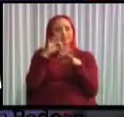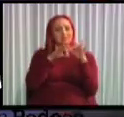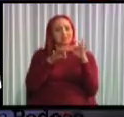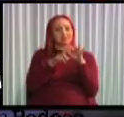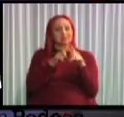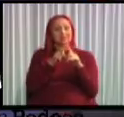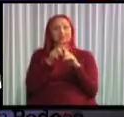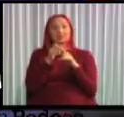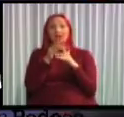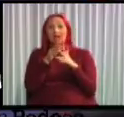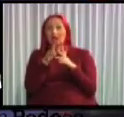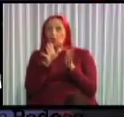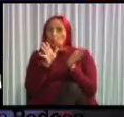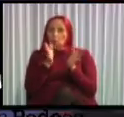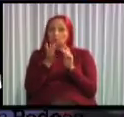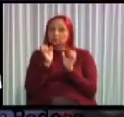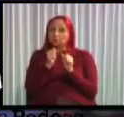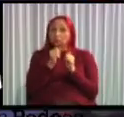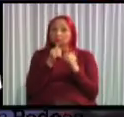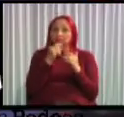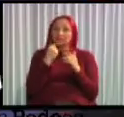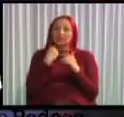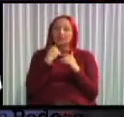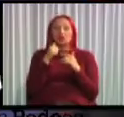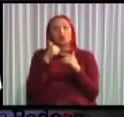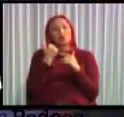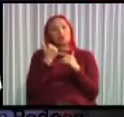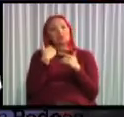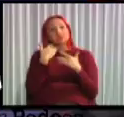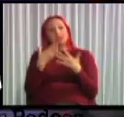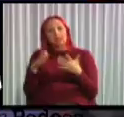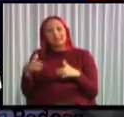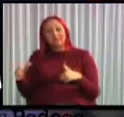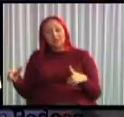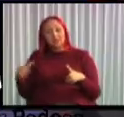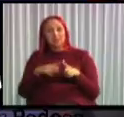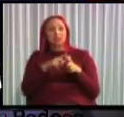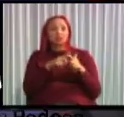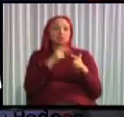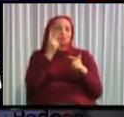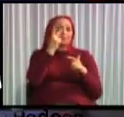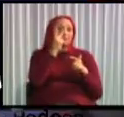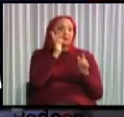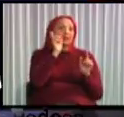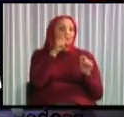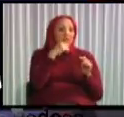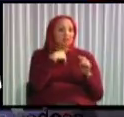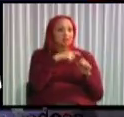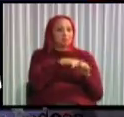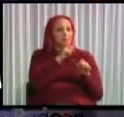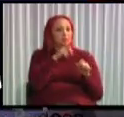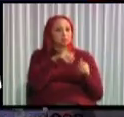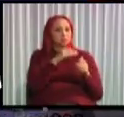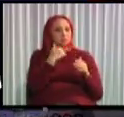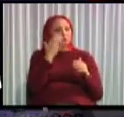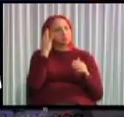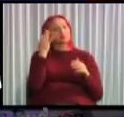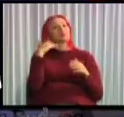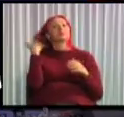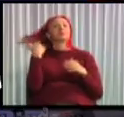están. Hay algunas que pueden ser caras, otras que están al aire libre. O sea, que el padre tenga tiempo para sus hijos,